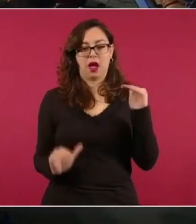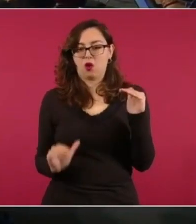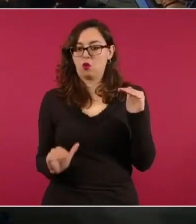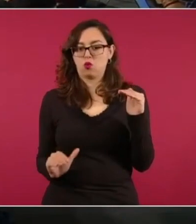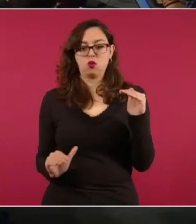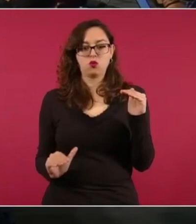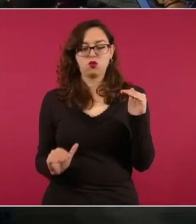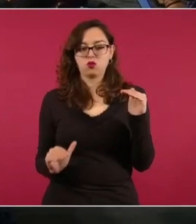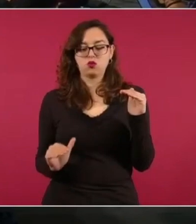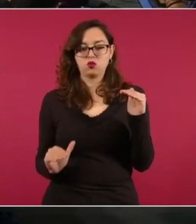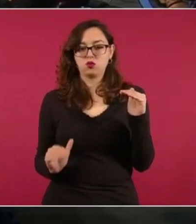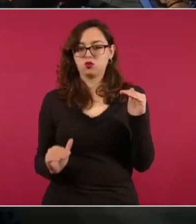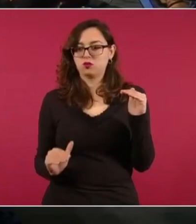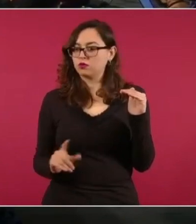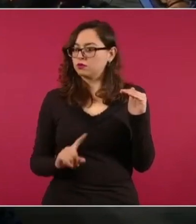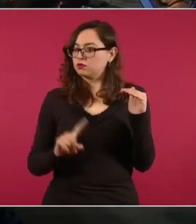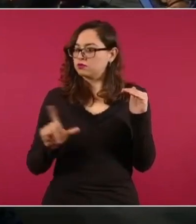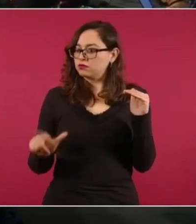Lula